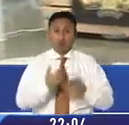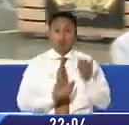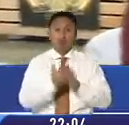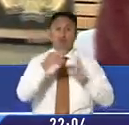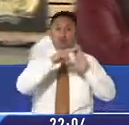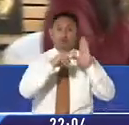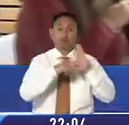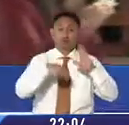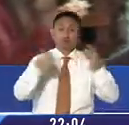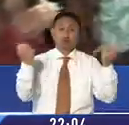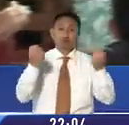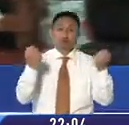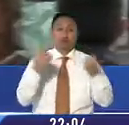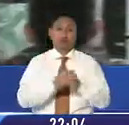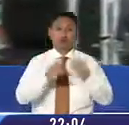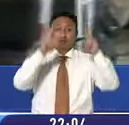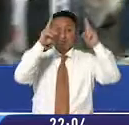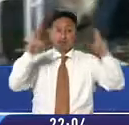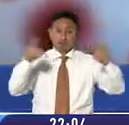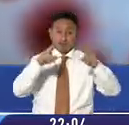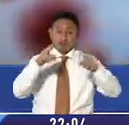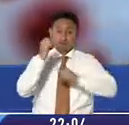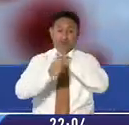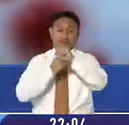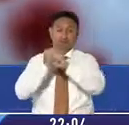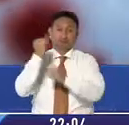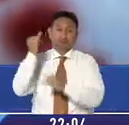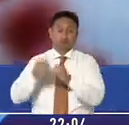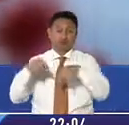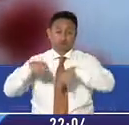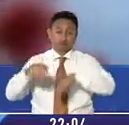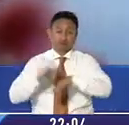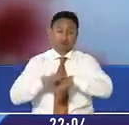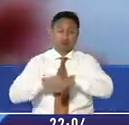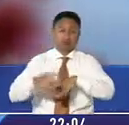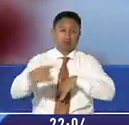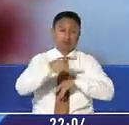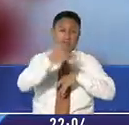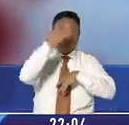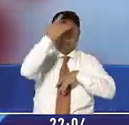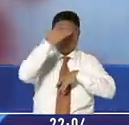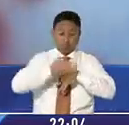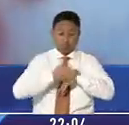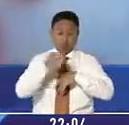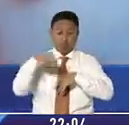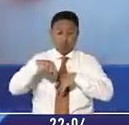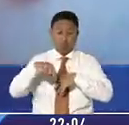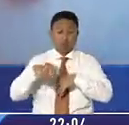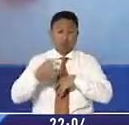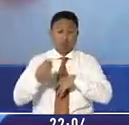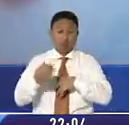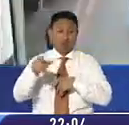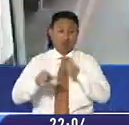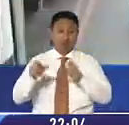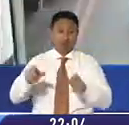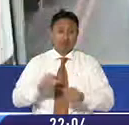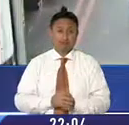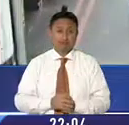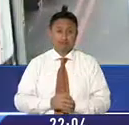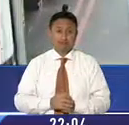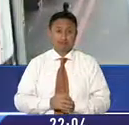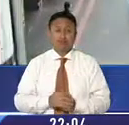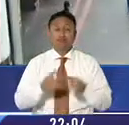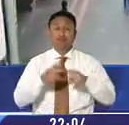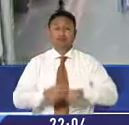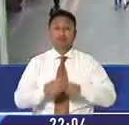festividades de Navidad y fin de año ante el incremento de casos de la variante Omicron del COVID-19. Una de ellas entrará en vigencia desde el